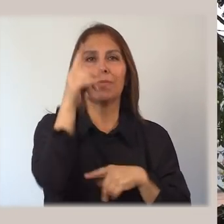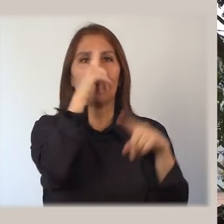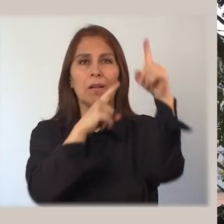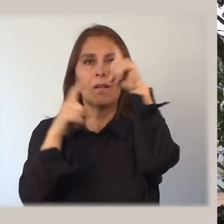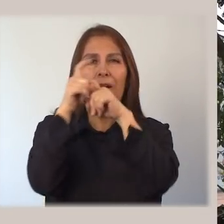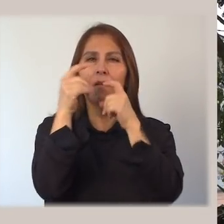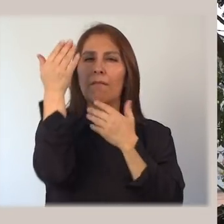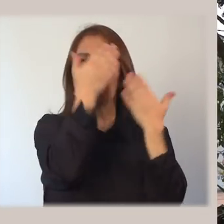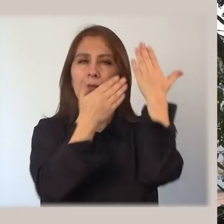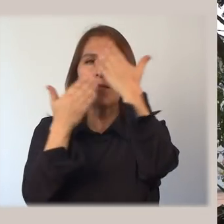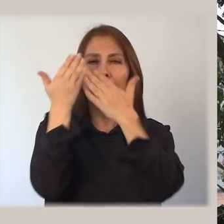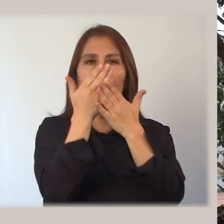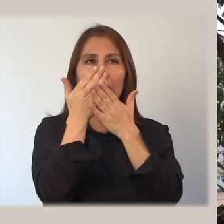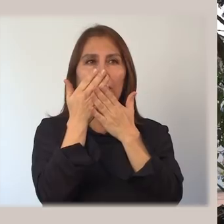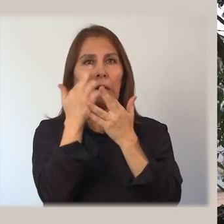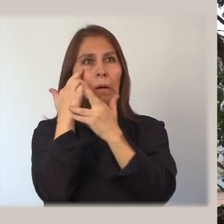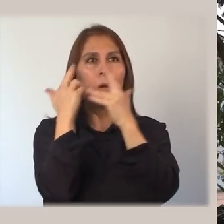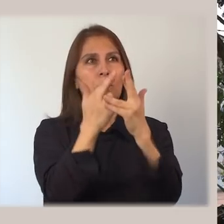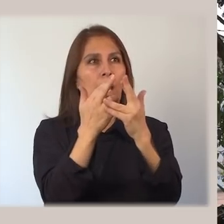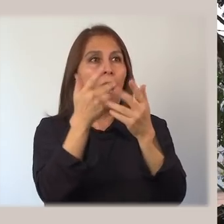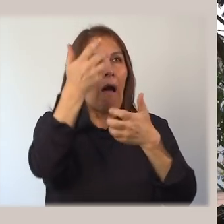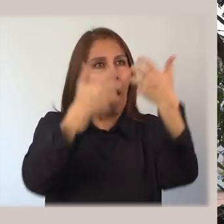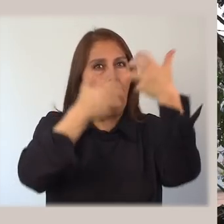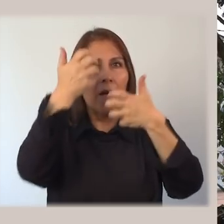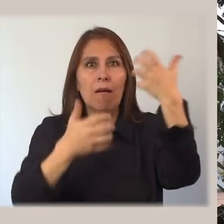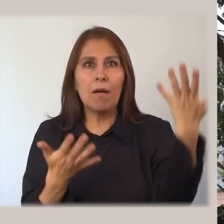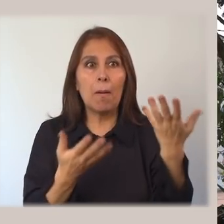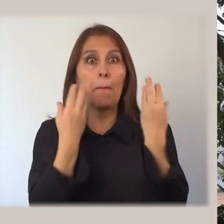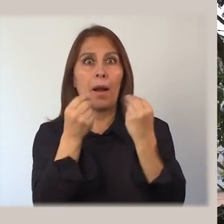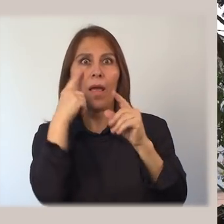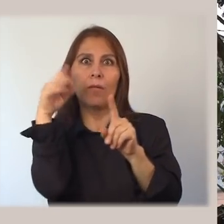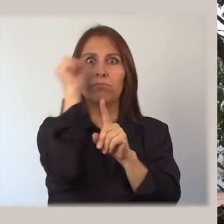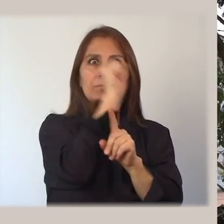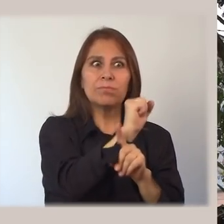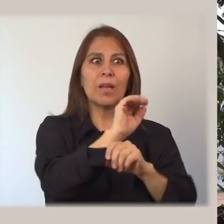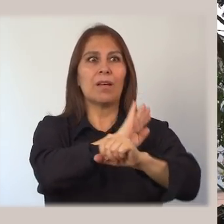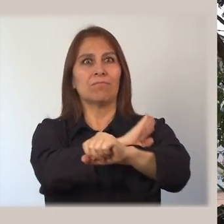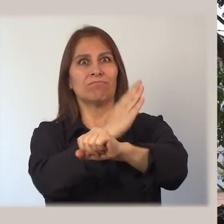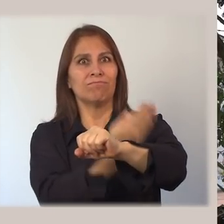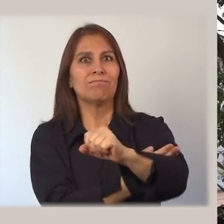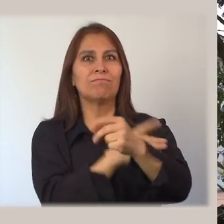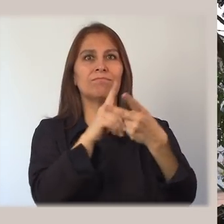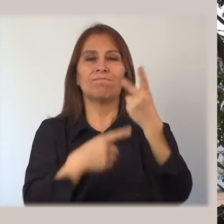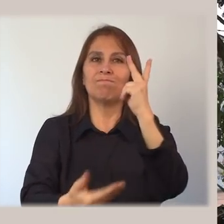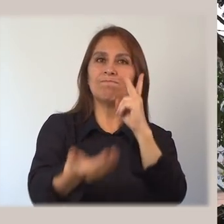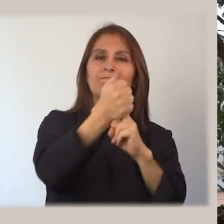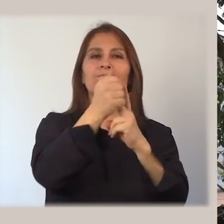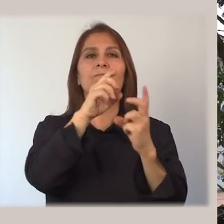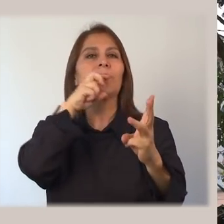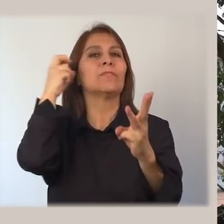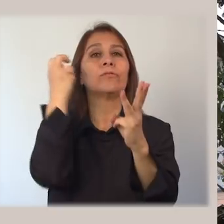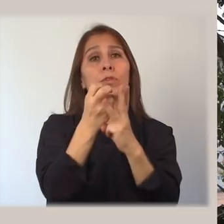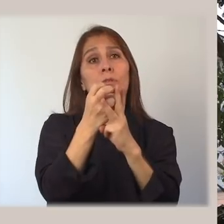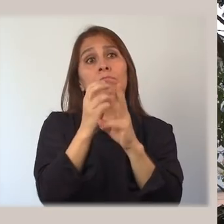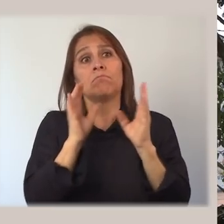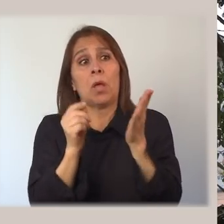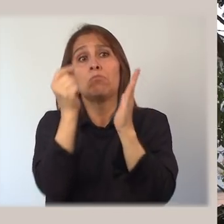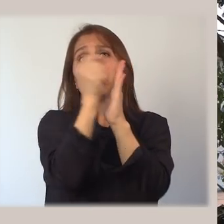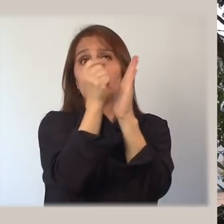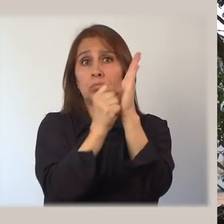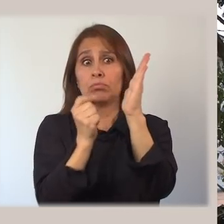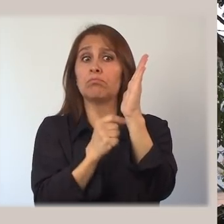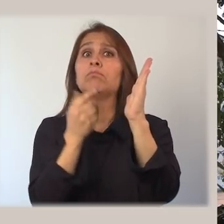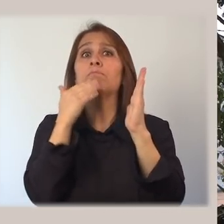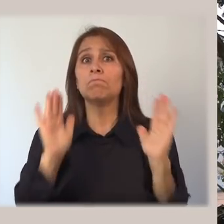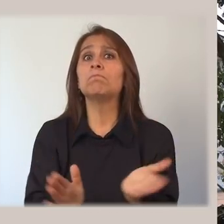reflexión, análisis y valoración que procura identificar y comprender fortalezas, logros, dificultades y